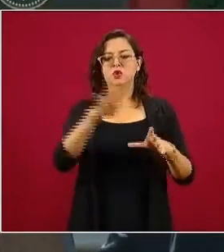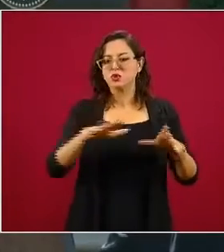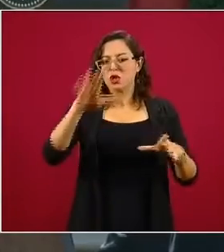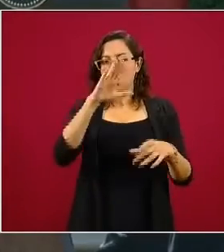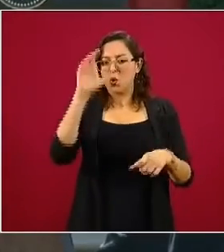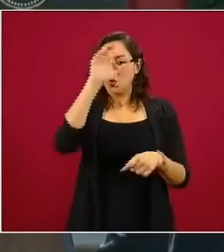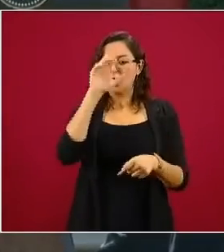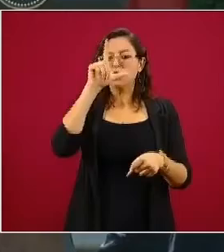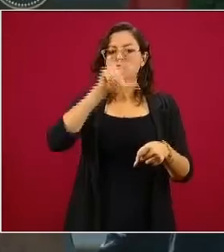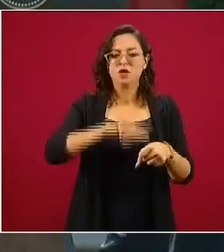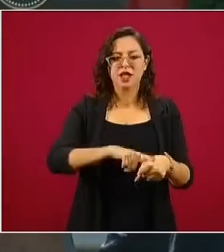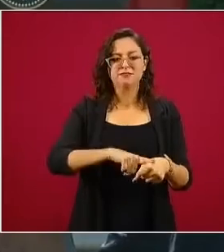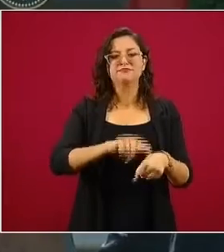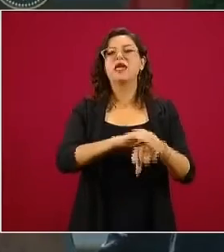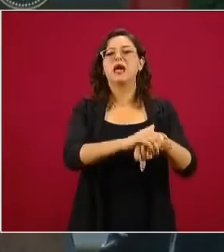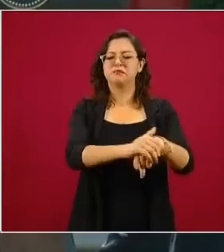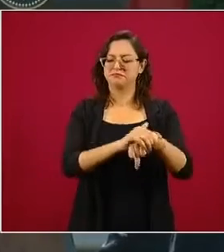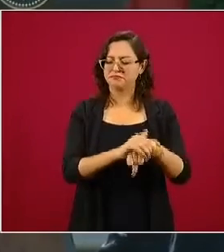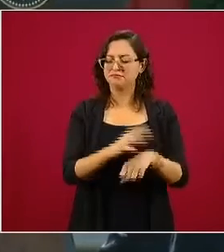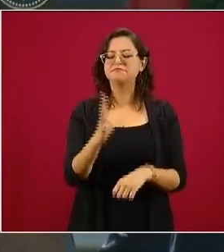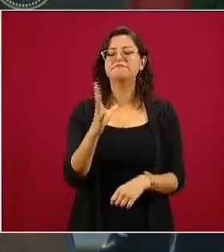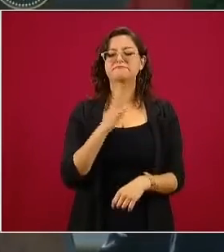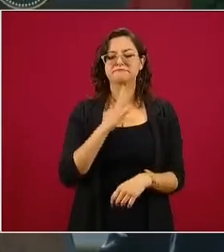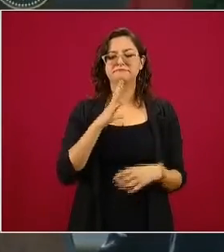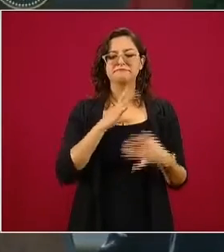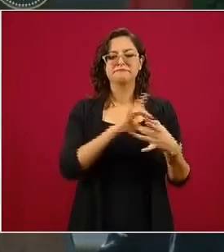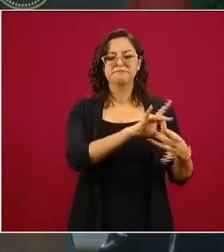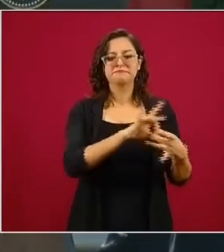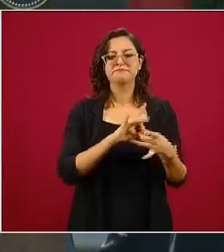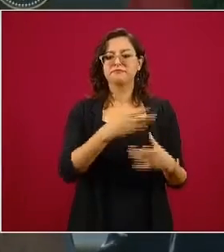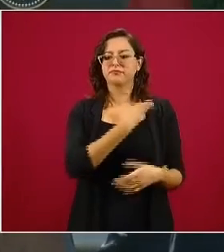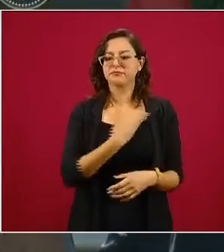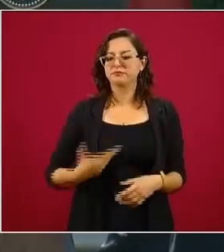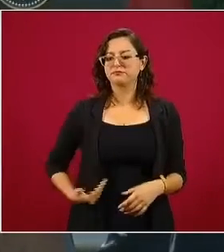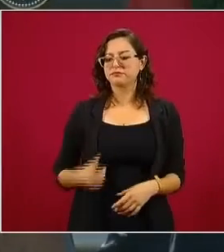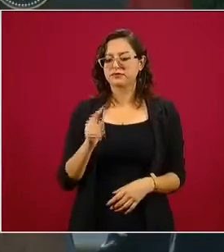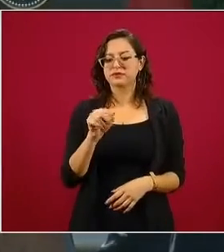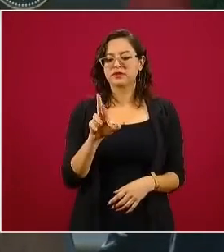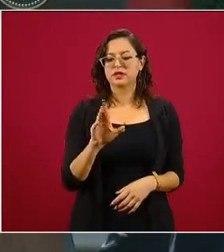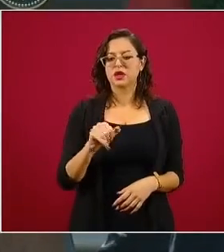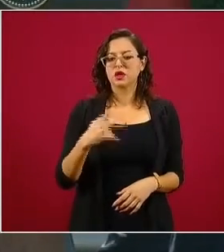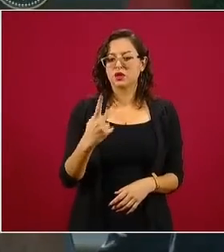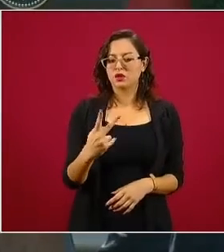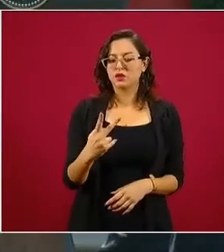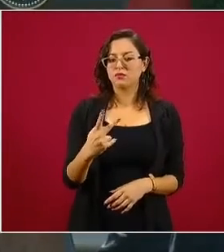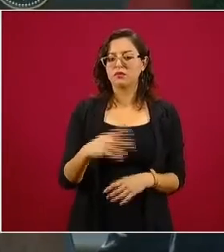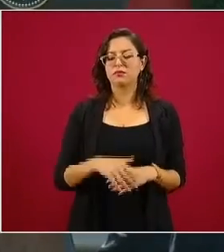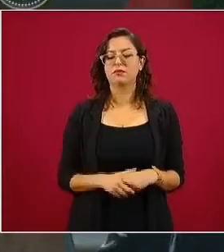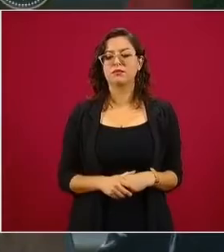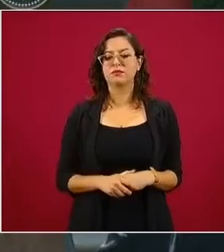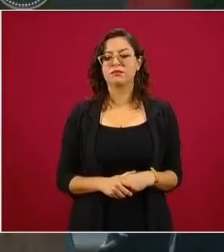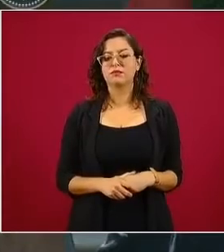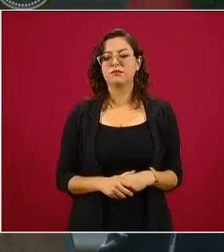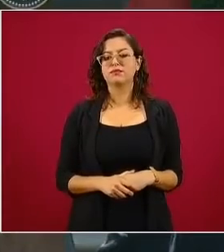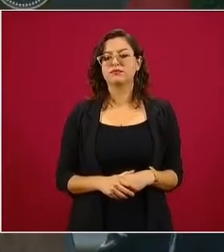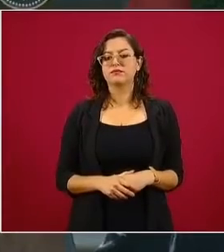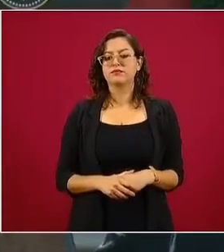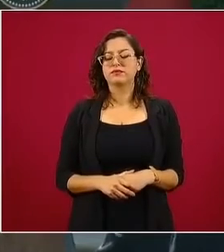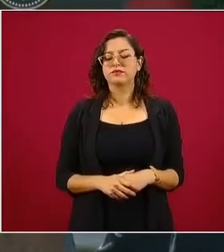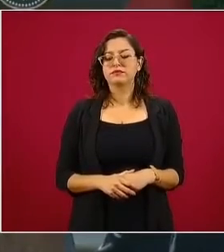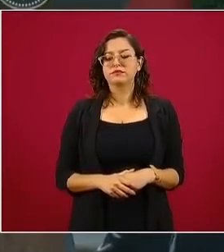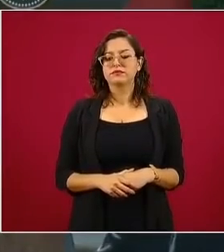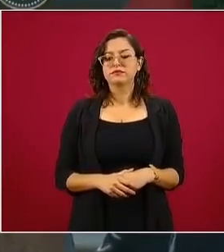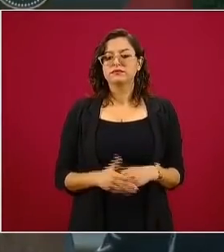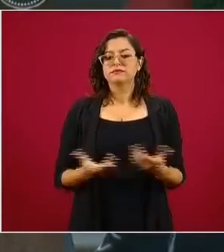culturales y de amistad. Presidente Trump, como en los mejores tiempos de